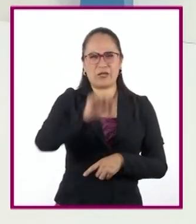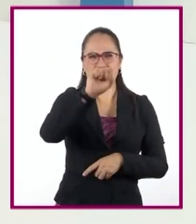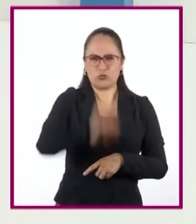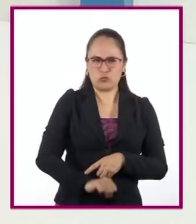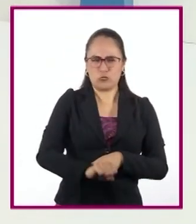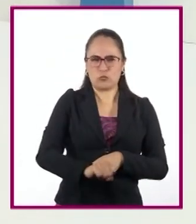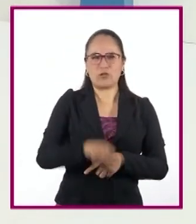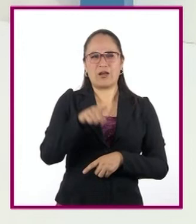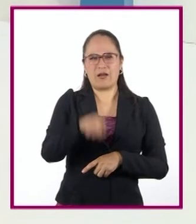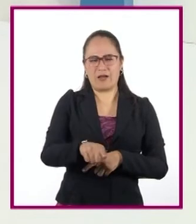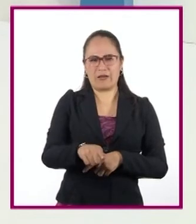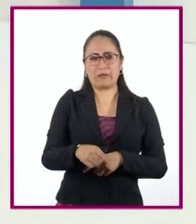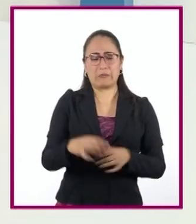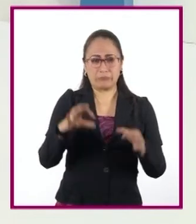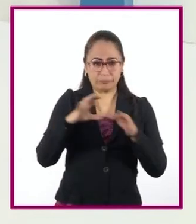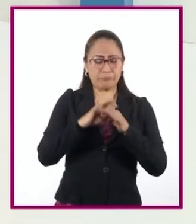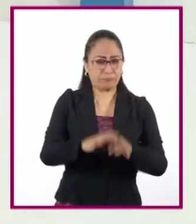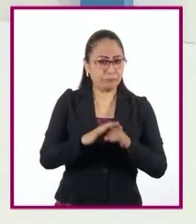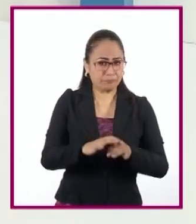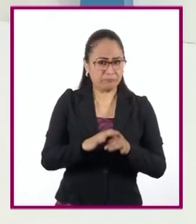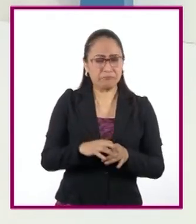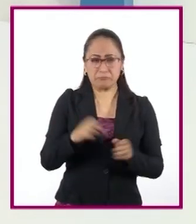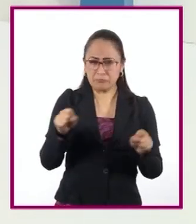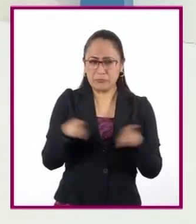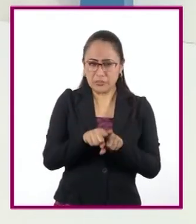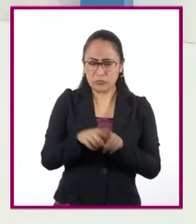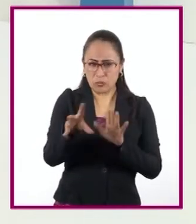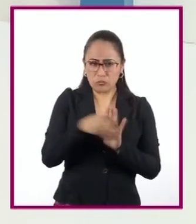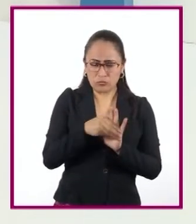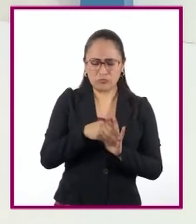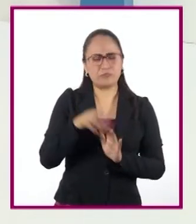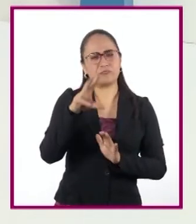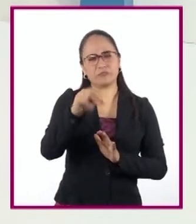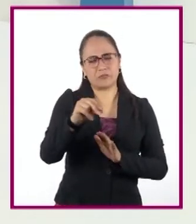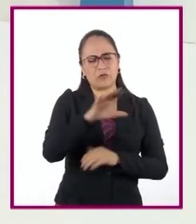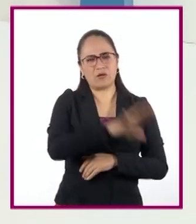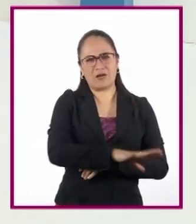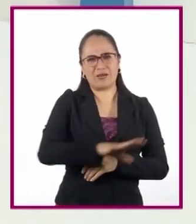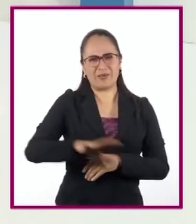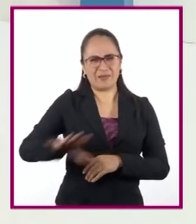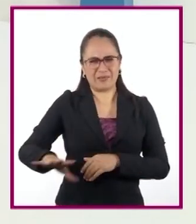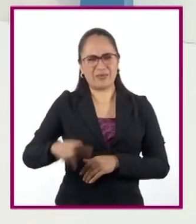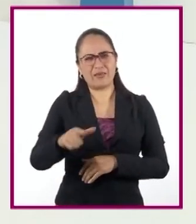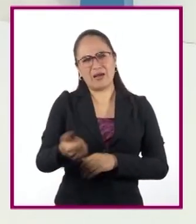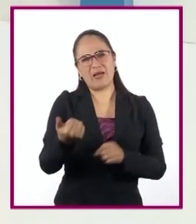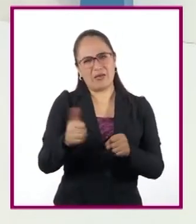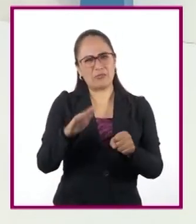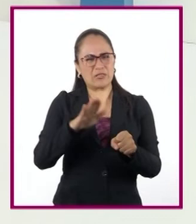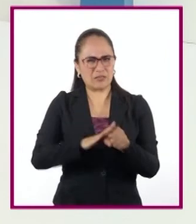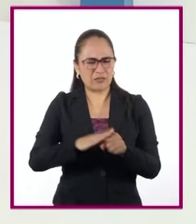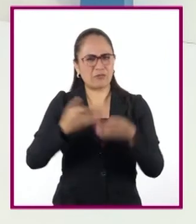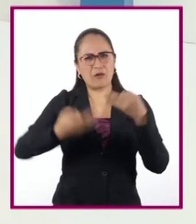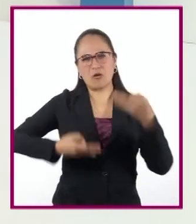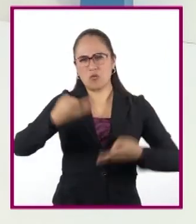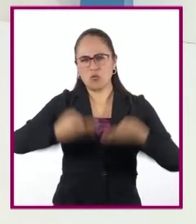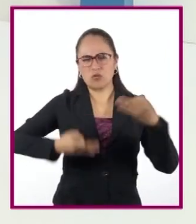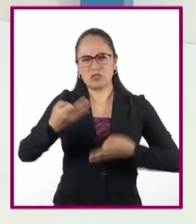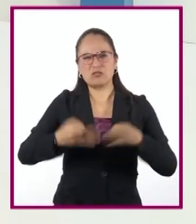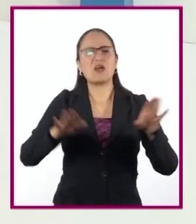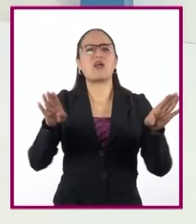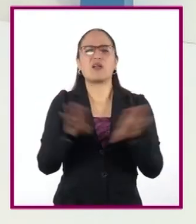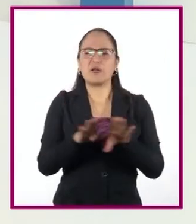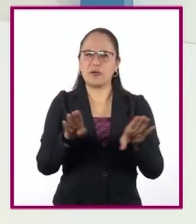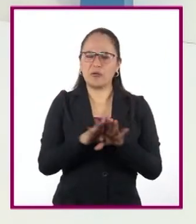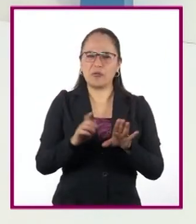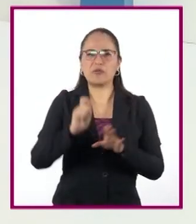democracia directo no funcionaba igual. En estas colonias, la entidad administrativa y judicial básica era